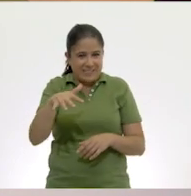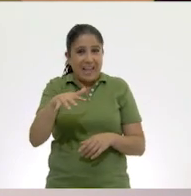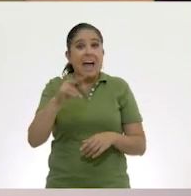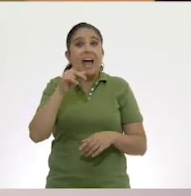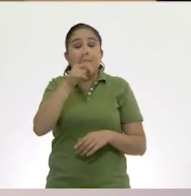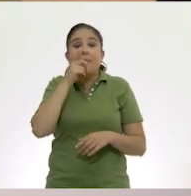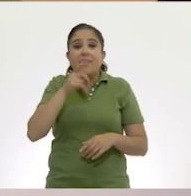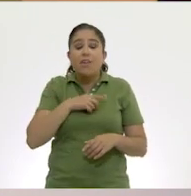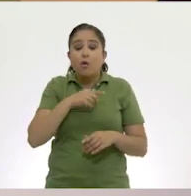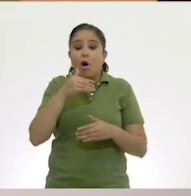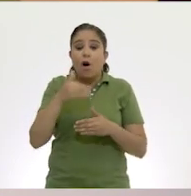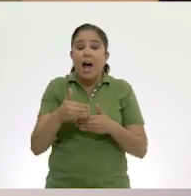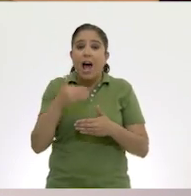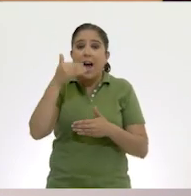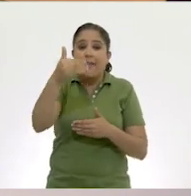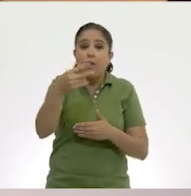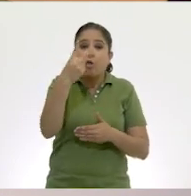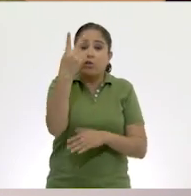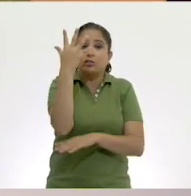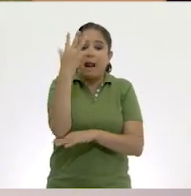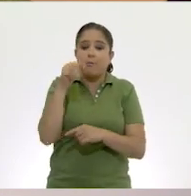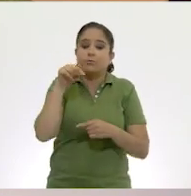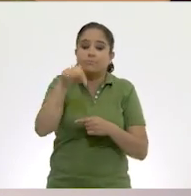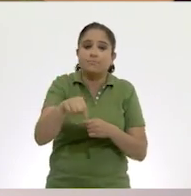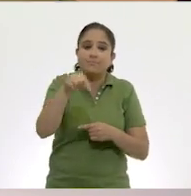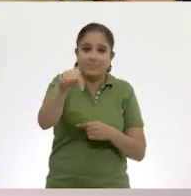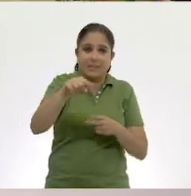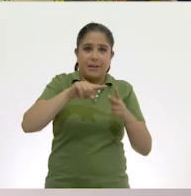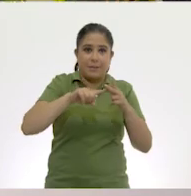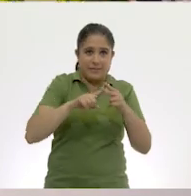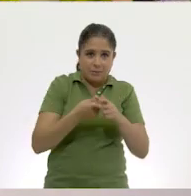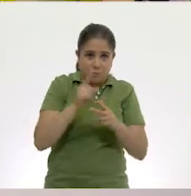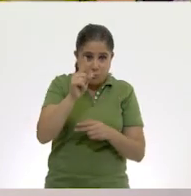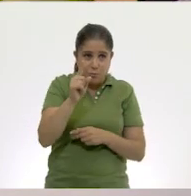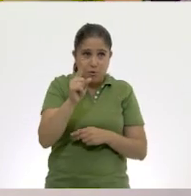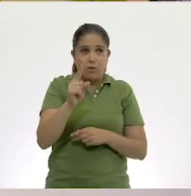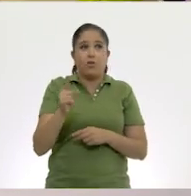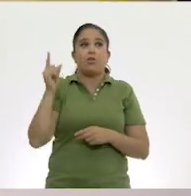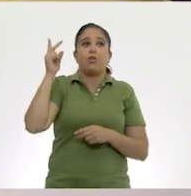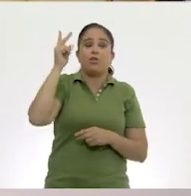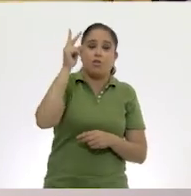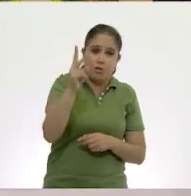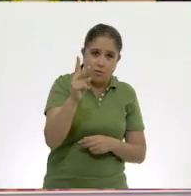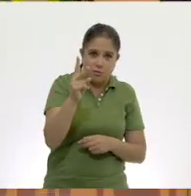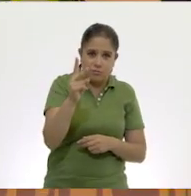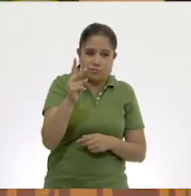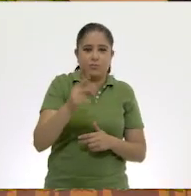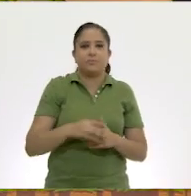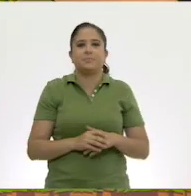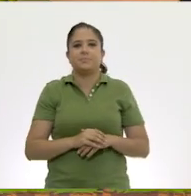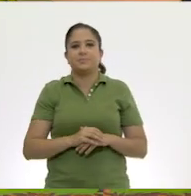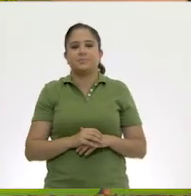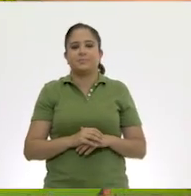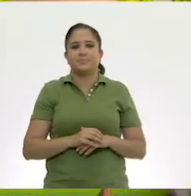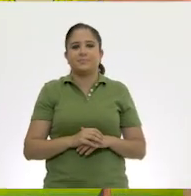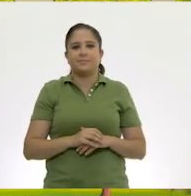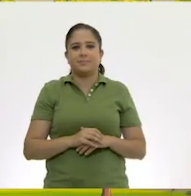avanzará hacia adelante dos árboles empezamos uno 2